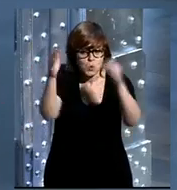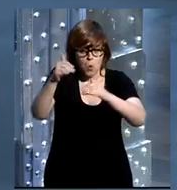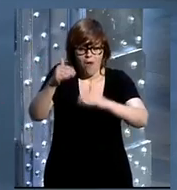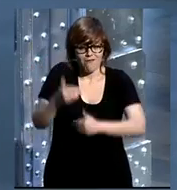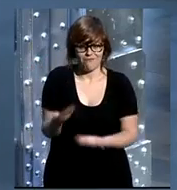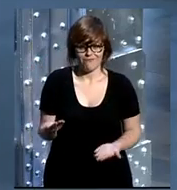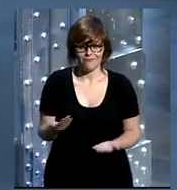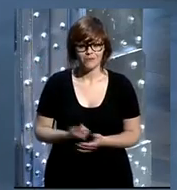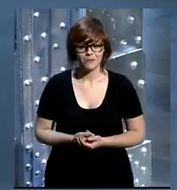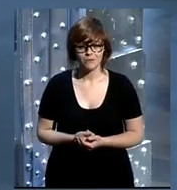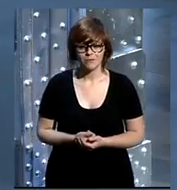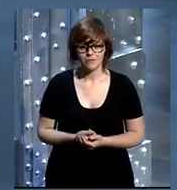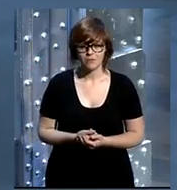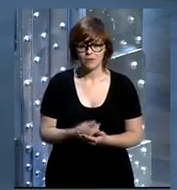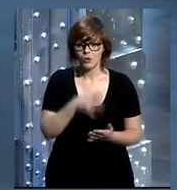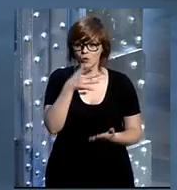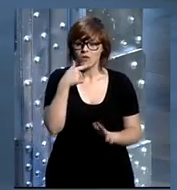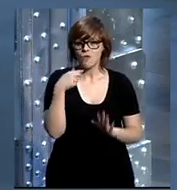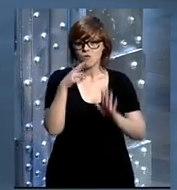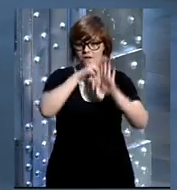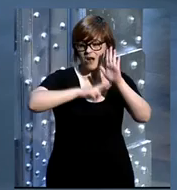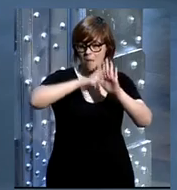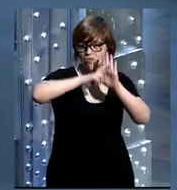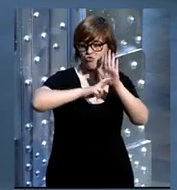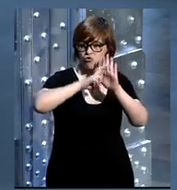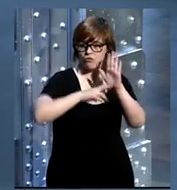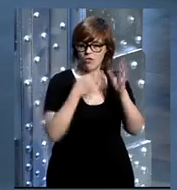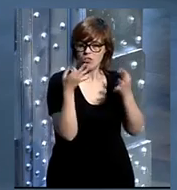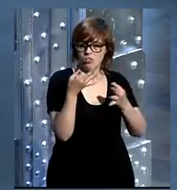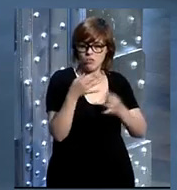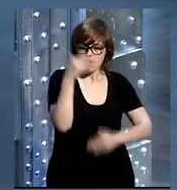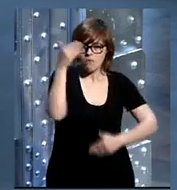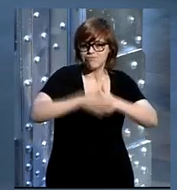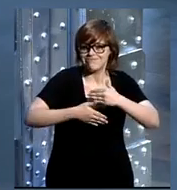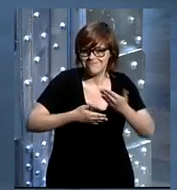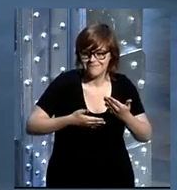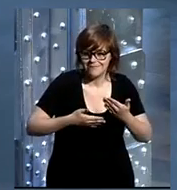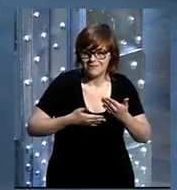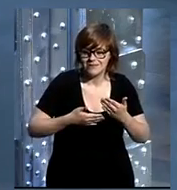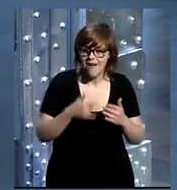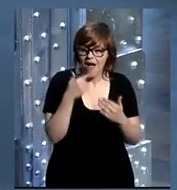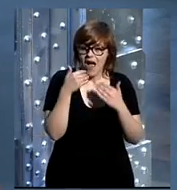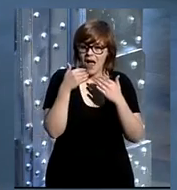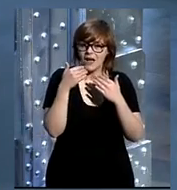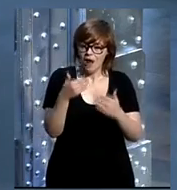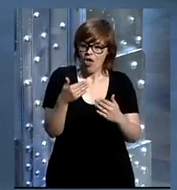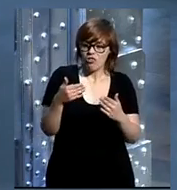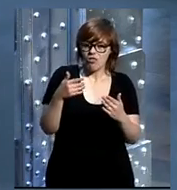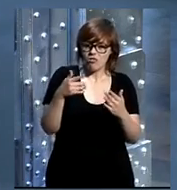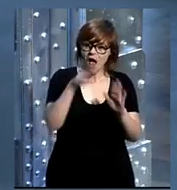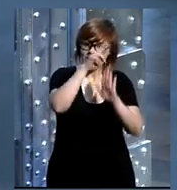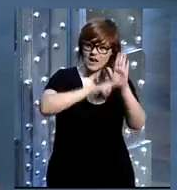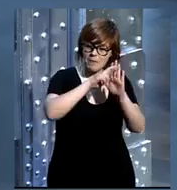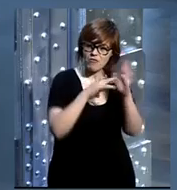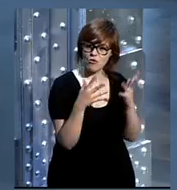de directiva. Como un reglamento hay que transponerlo directamente y en un plazo de tiempo corto, eso a efectos de la armonización también